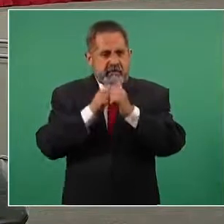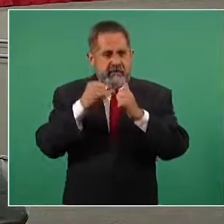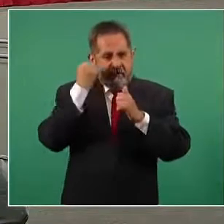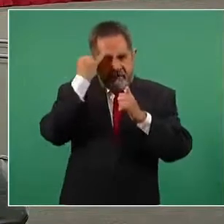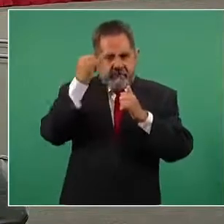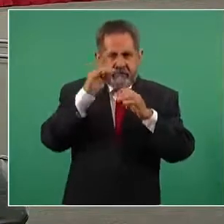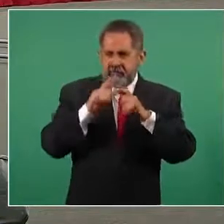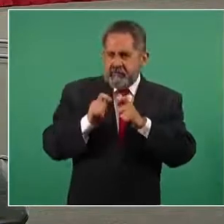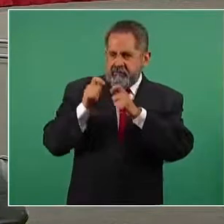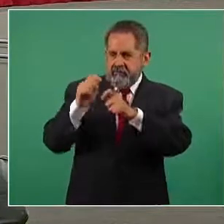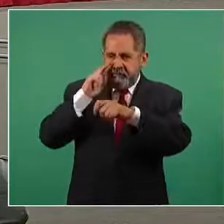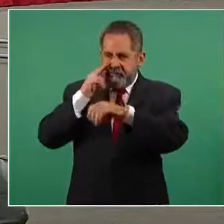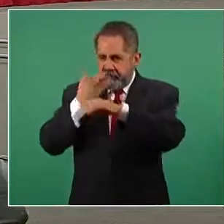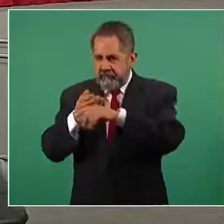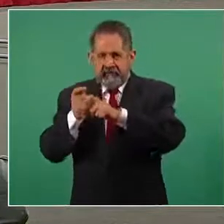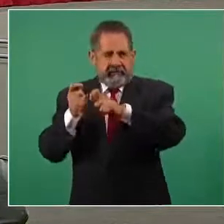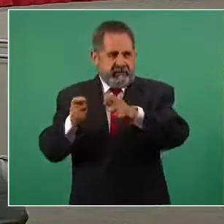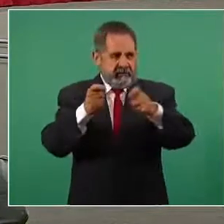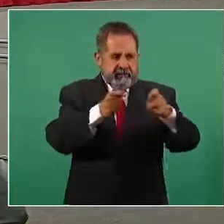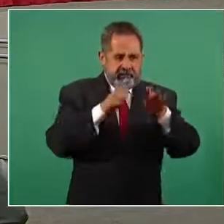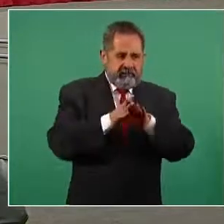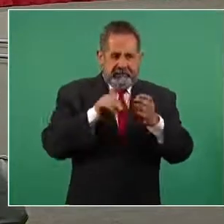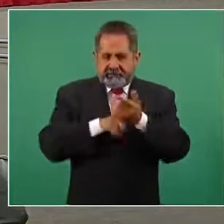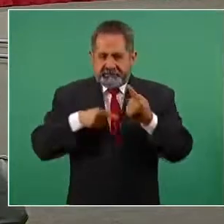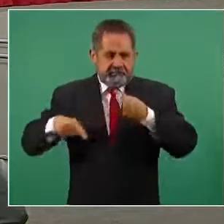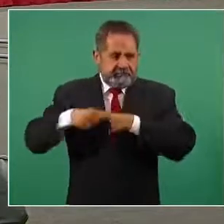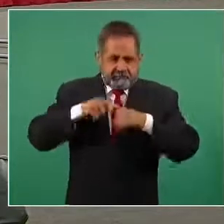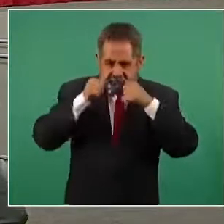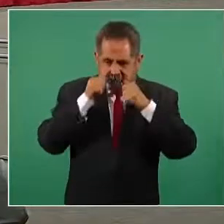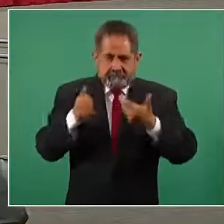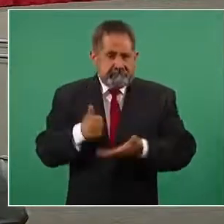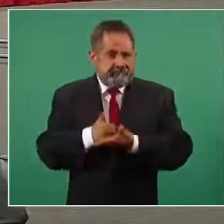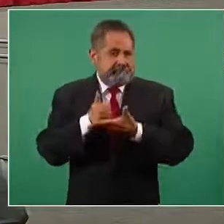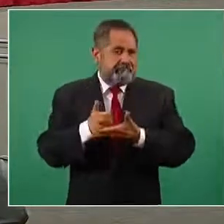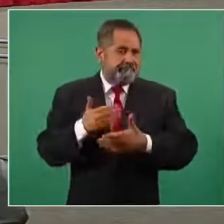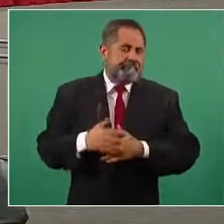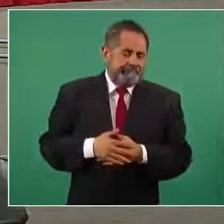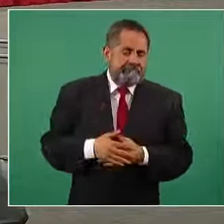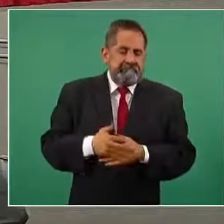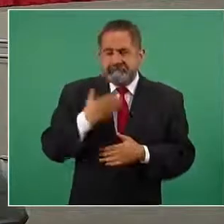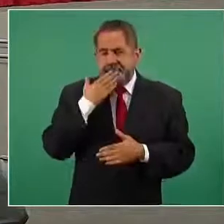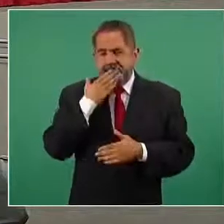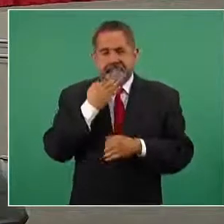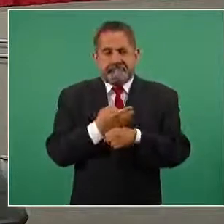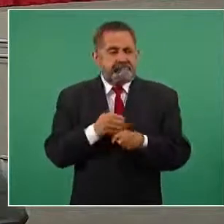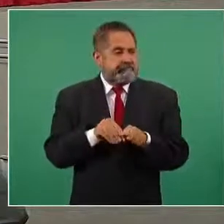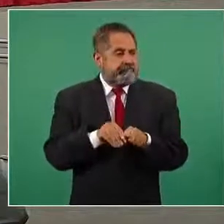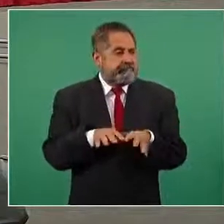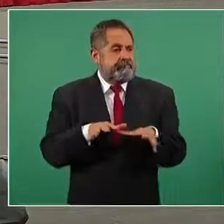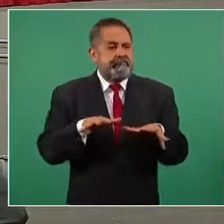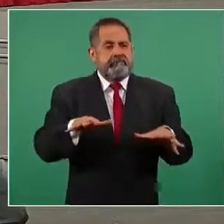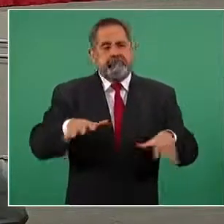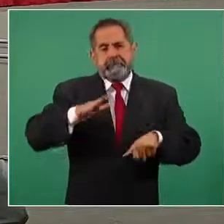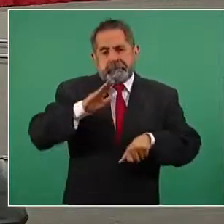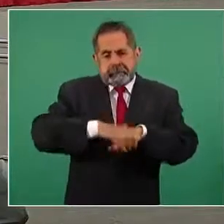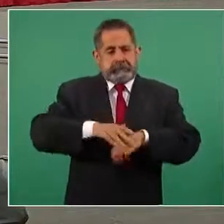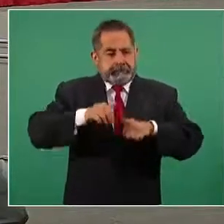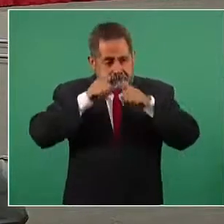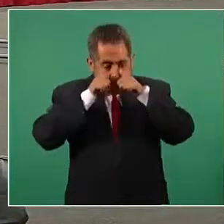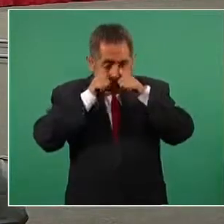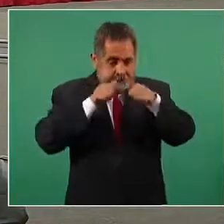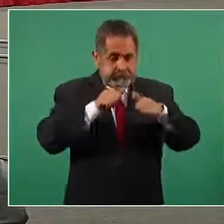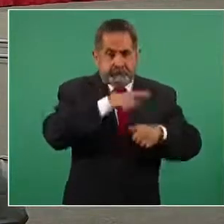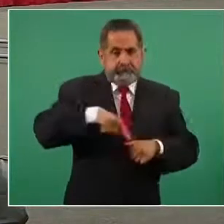transferencia de capacidades al primer nivel de atención estamos logrando tener una amplificación de la capacidad de